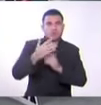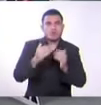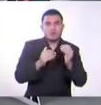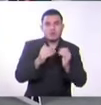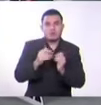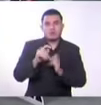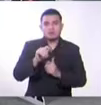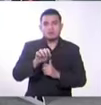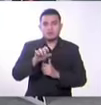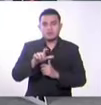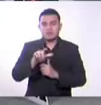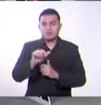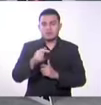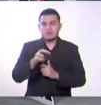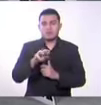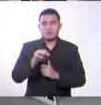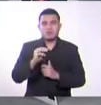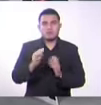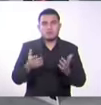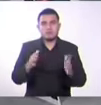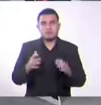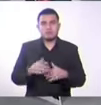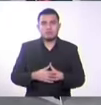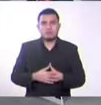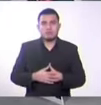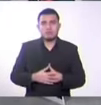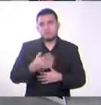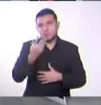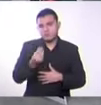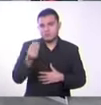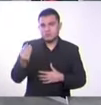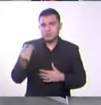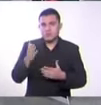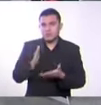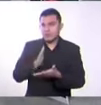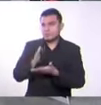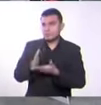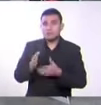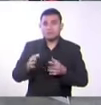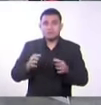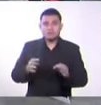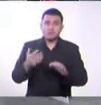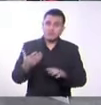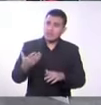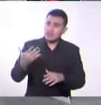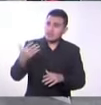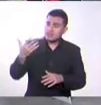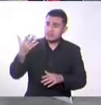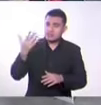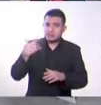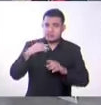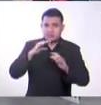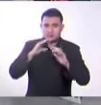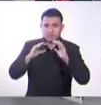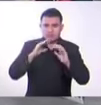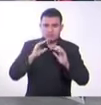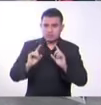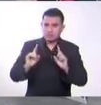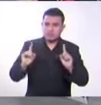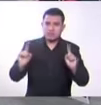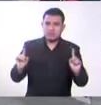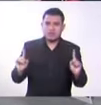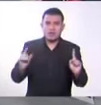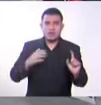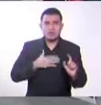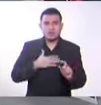también tardaban como pocos días también en llegar. De esa es la forma que se comunicaban de lejos. Pues, fíjate que, bueno, a mí me gusta leer